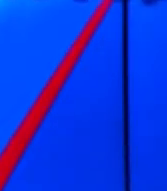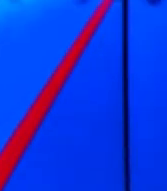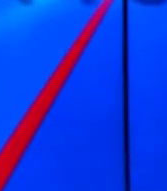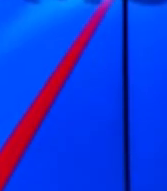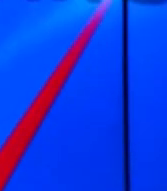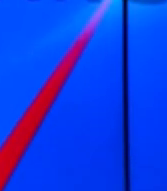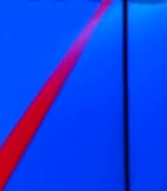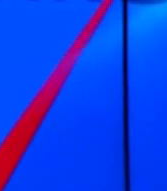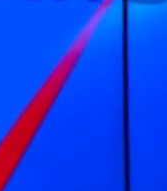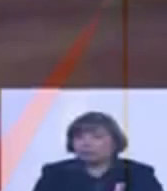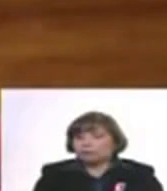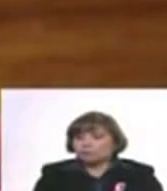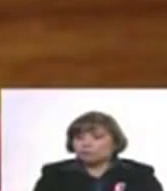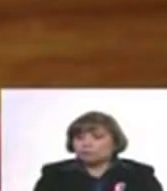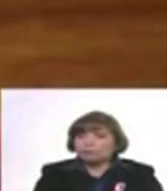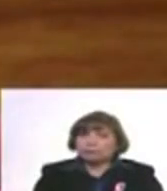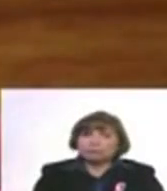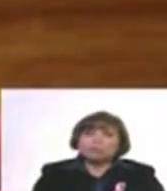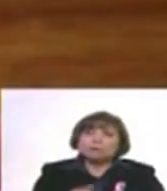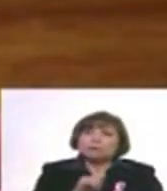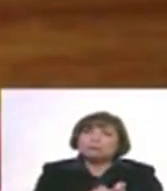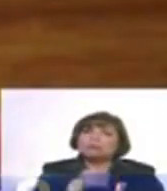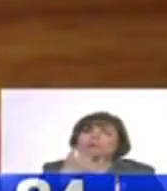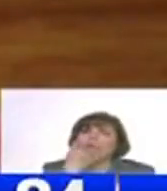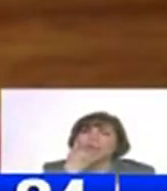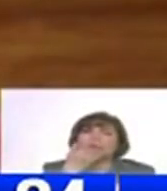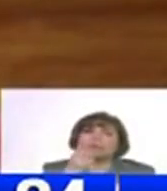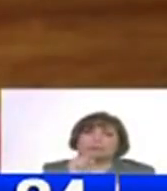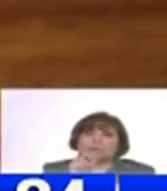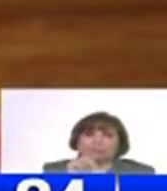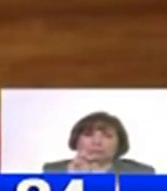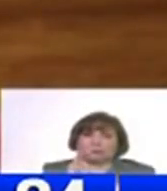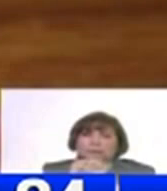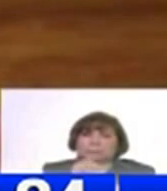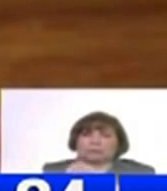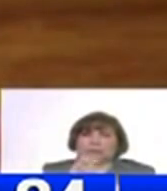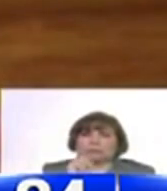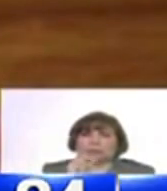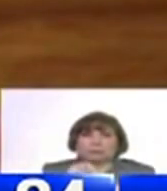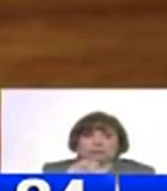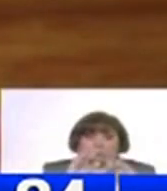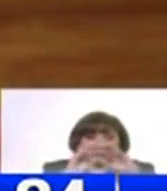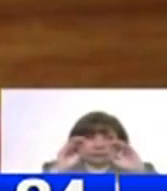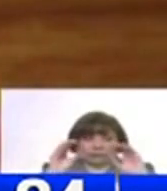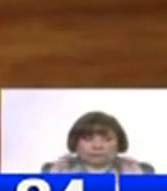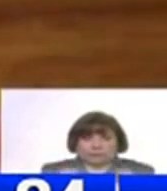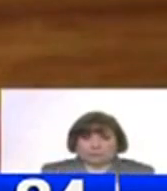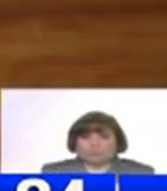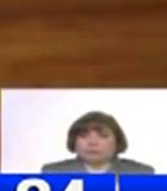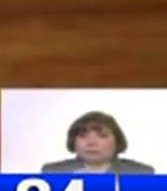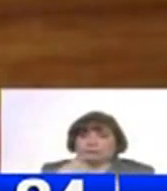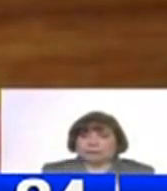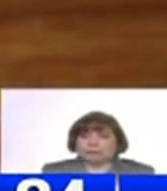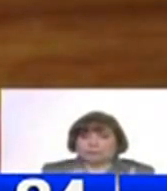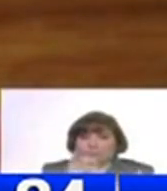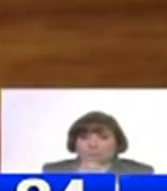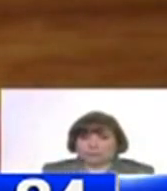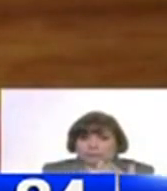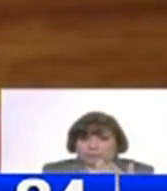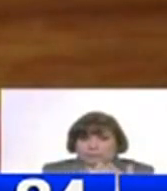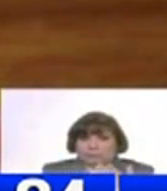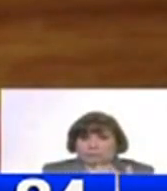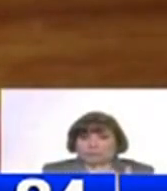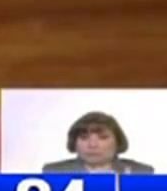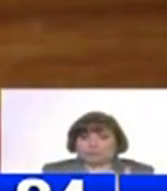La RENIEC Carmen Velarde se presentó ante la Comisión de Fiscalización en el Congreso para responder por el escándalo de las muertes